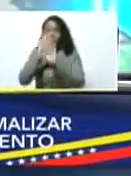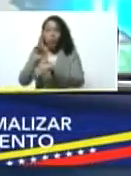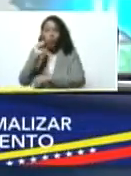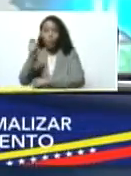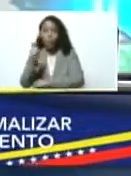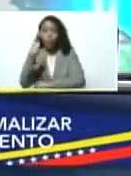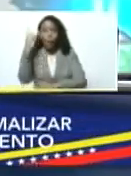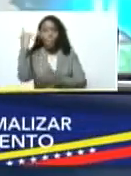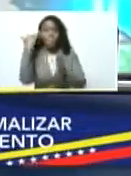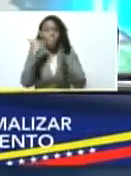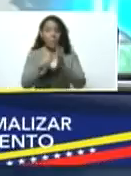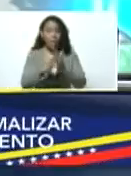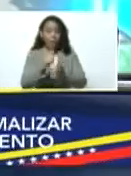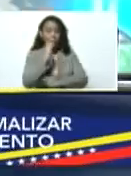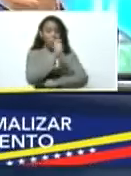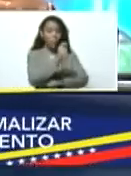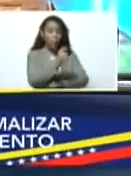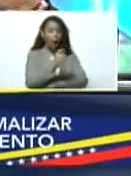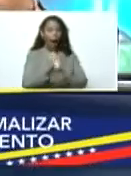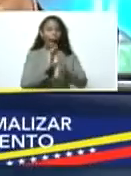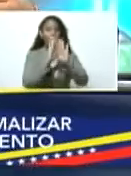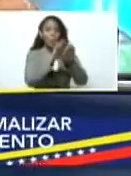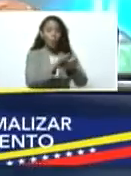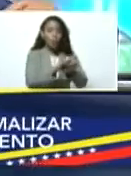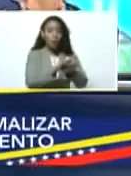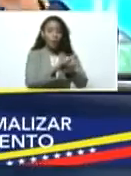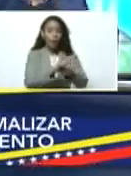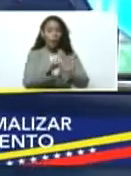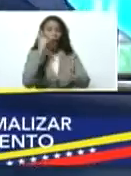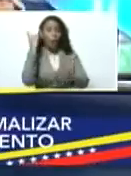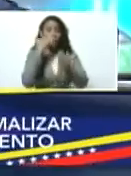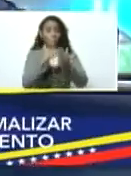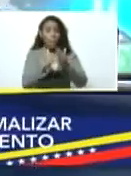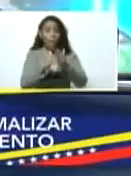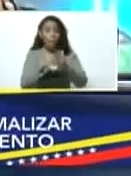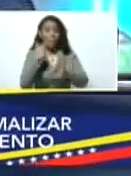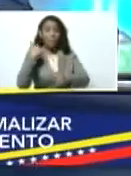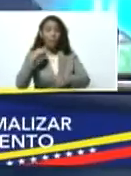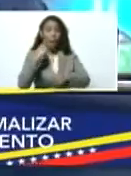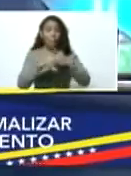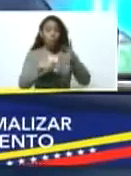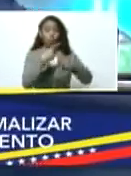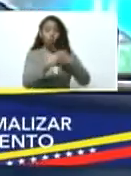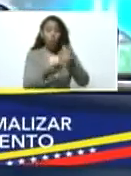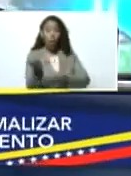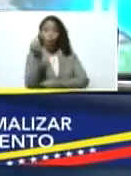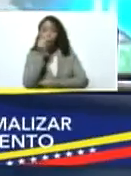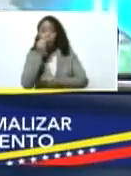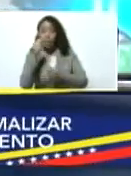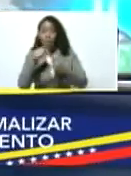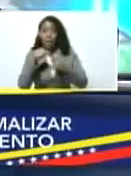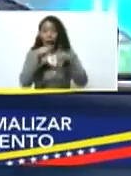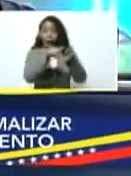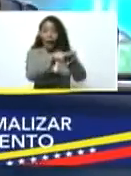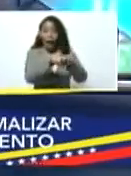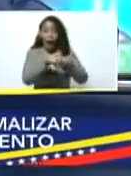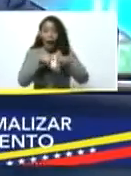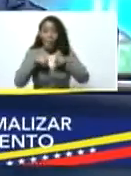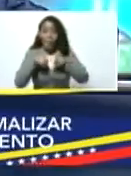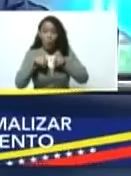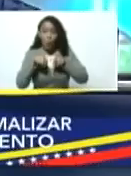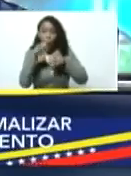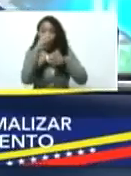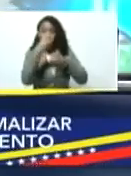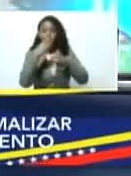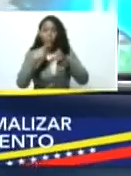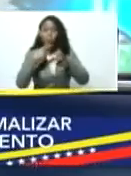tienen miles de proveedores. Y los miles de proveedores tienen que producir alimentos del campo, productos